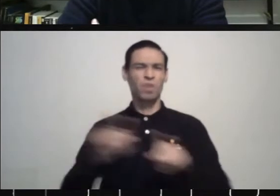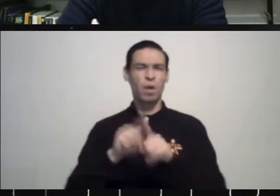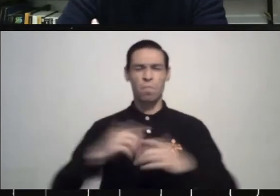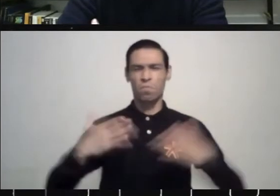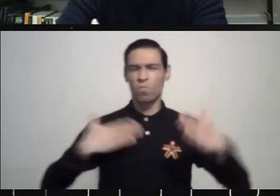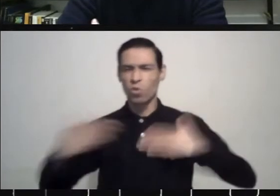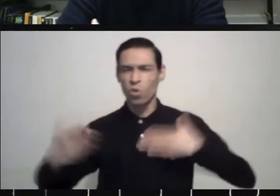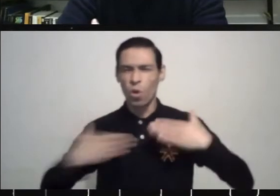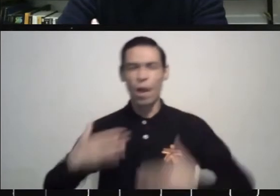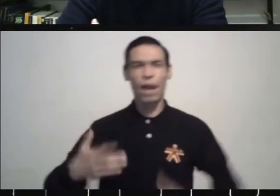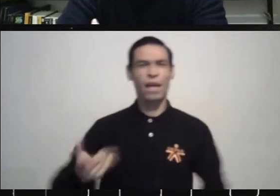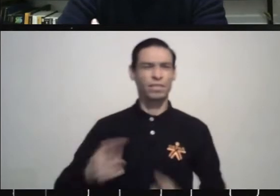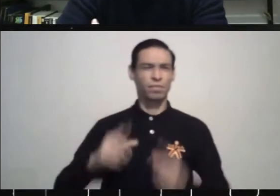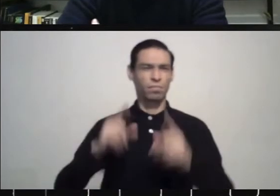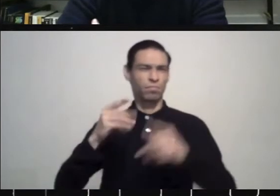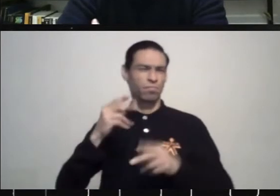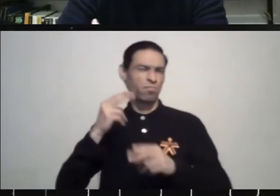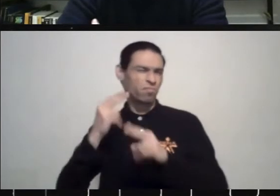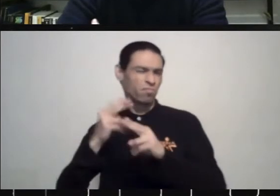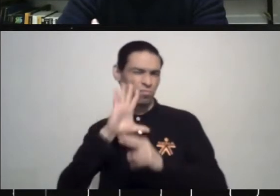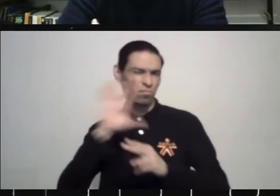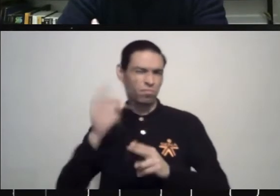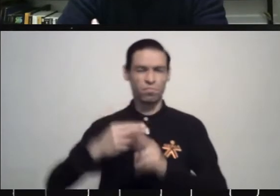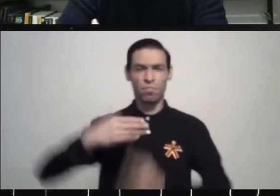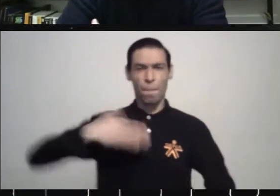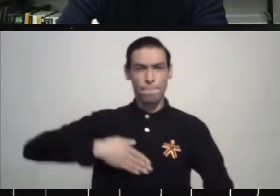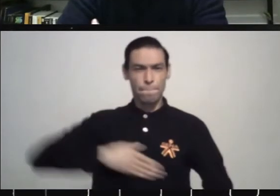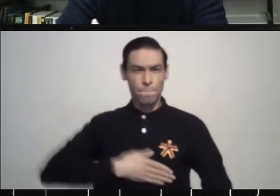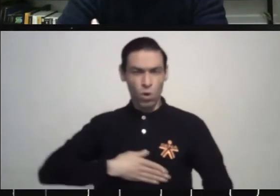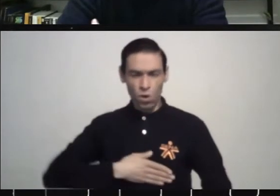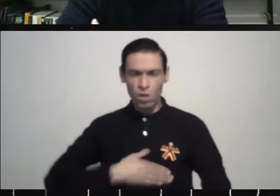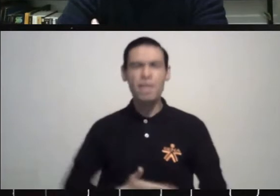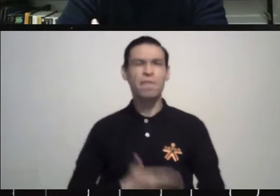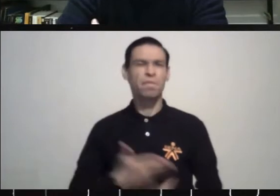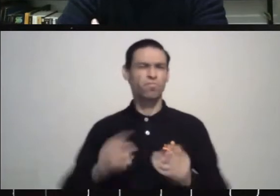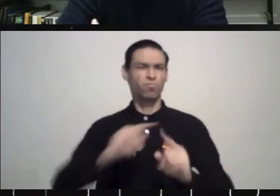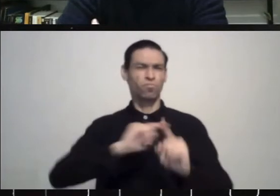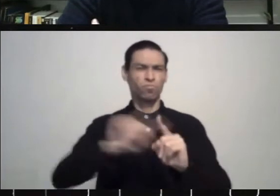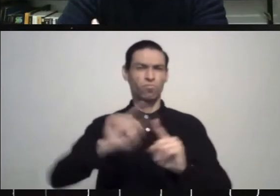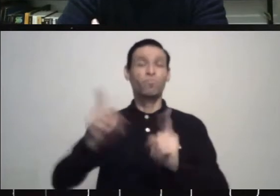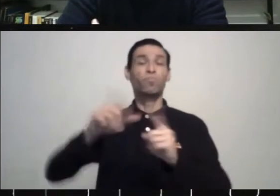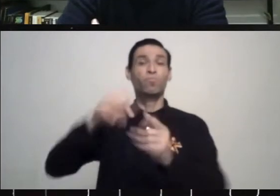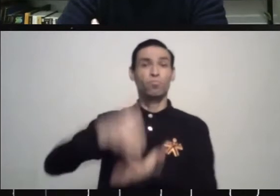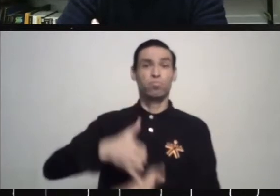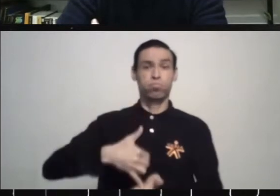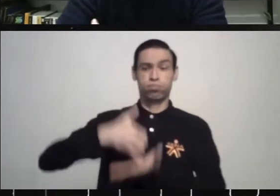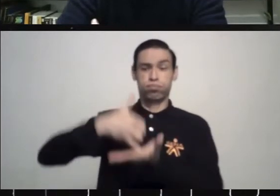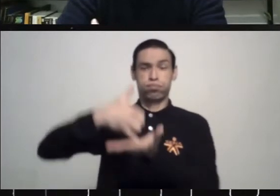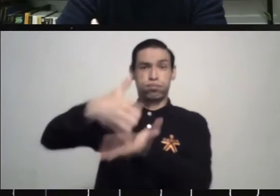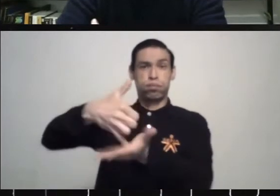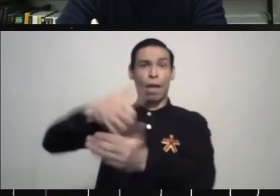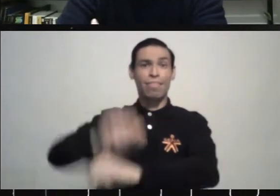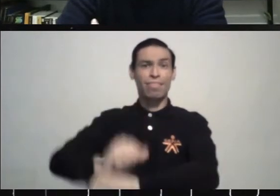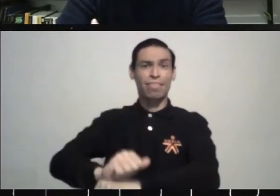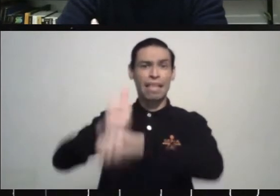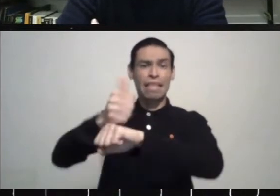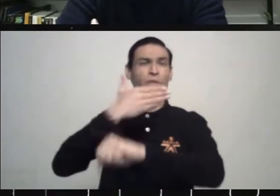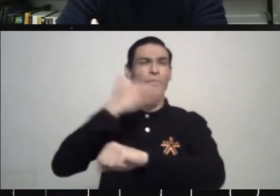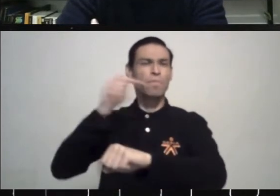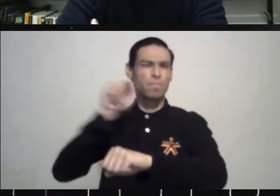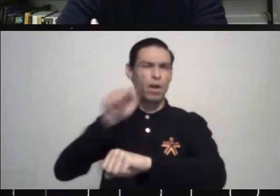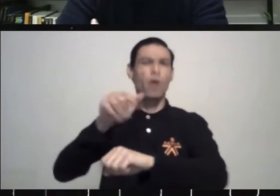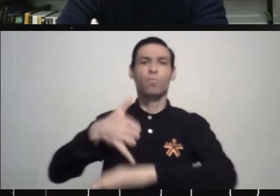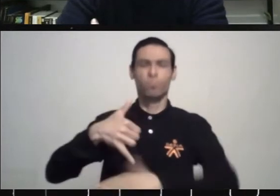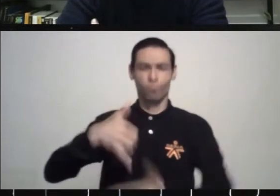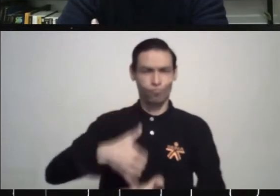también con Undercover Law. Ha sido ganador del premio Mejor Director de los India Catalina en Cartagena, y en